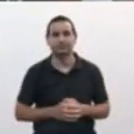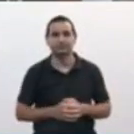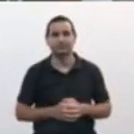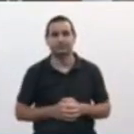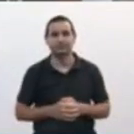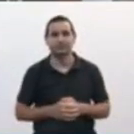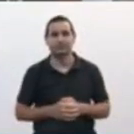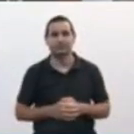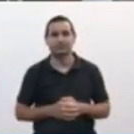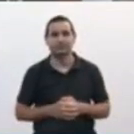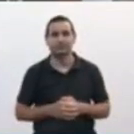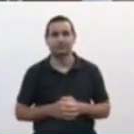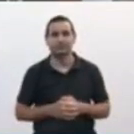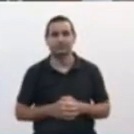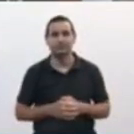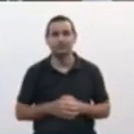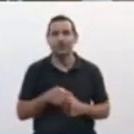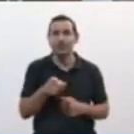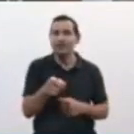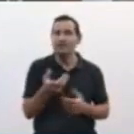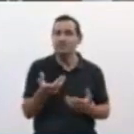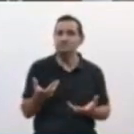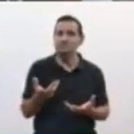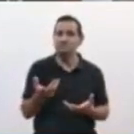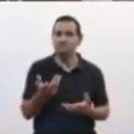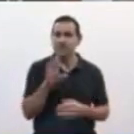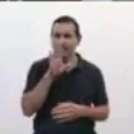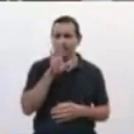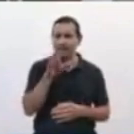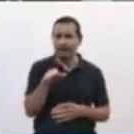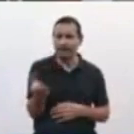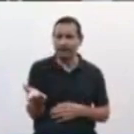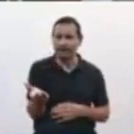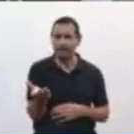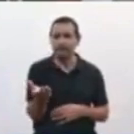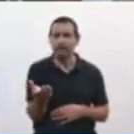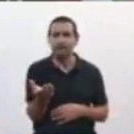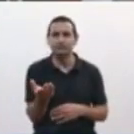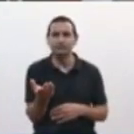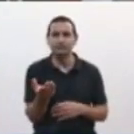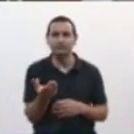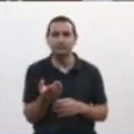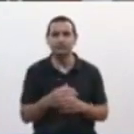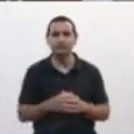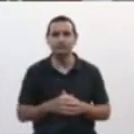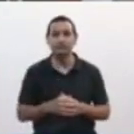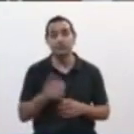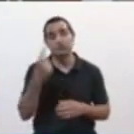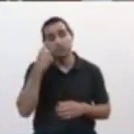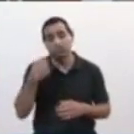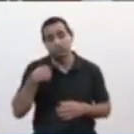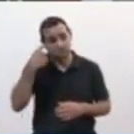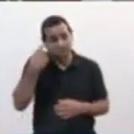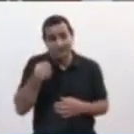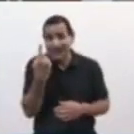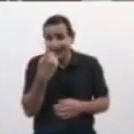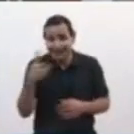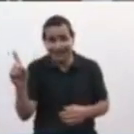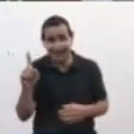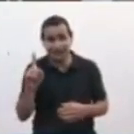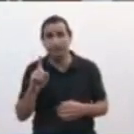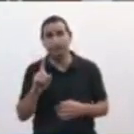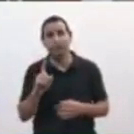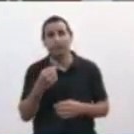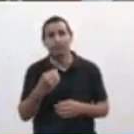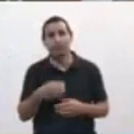esto no tiene mucho que ver con con primero me parece raro con todo el